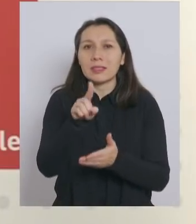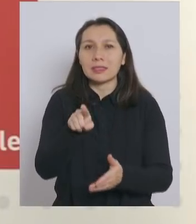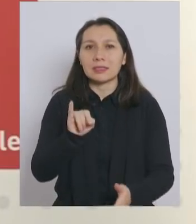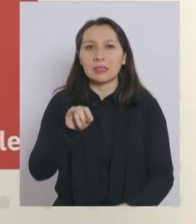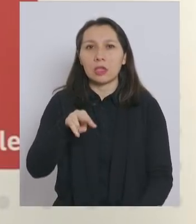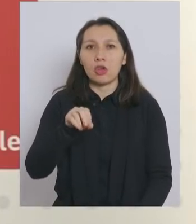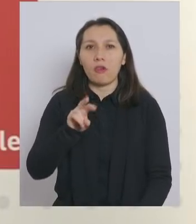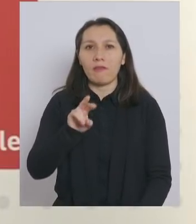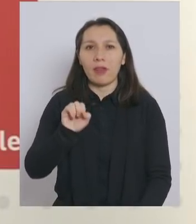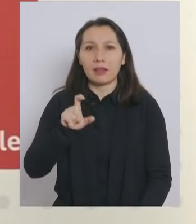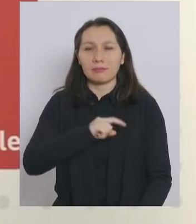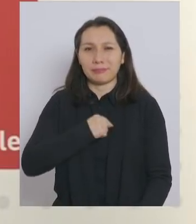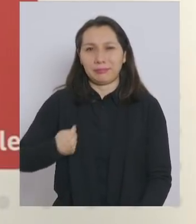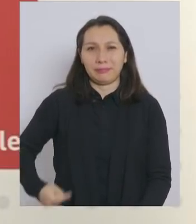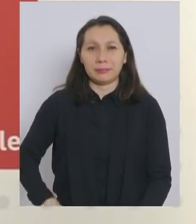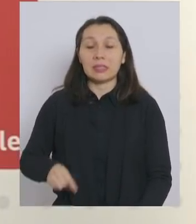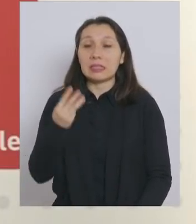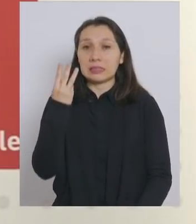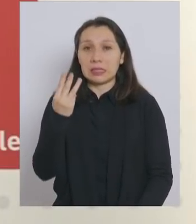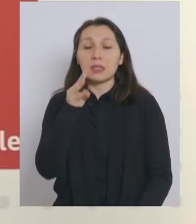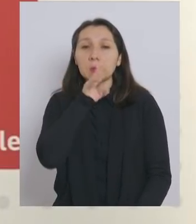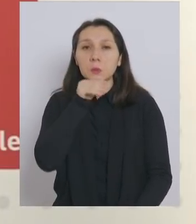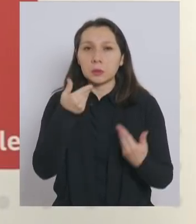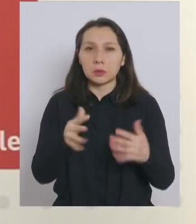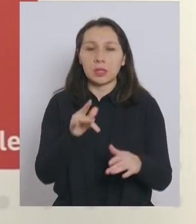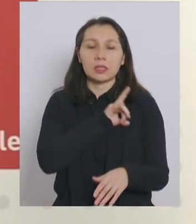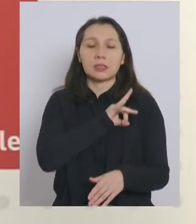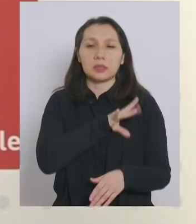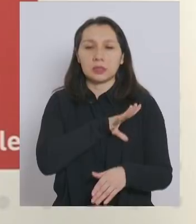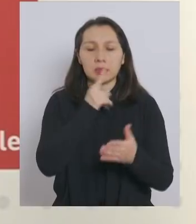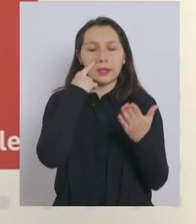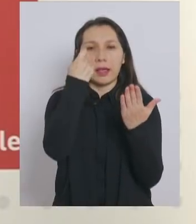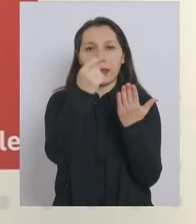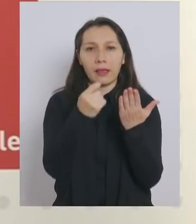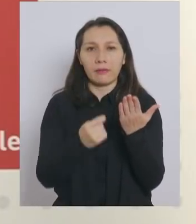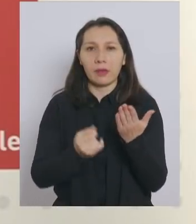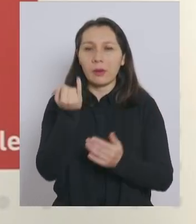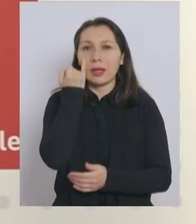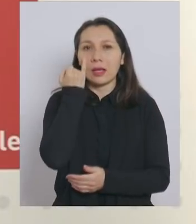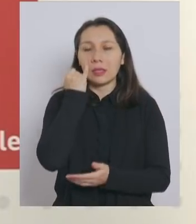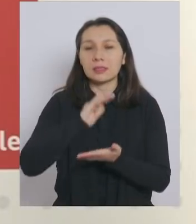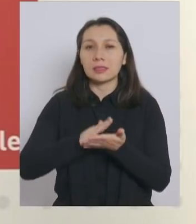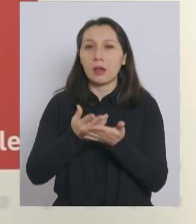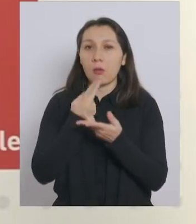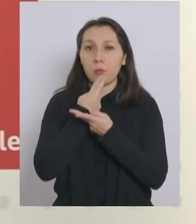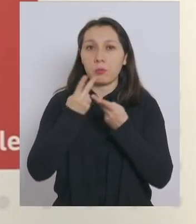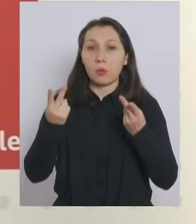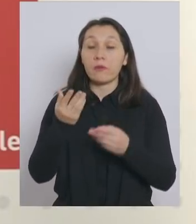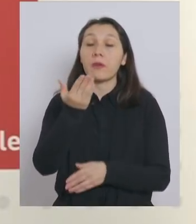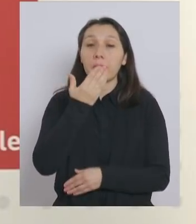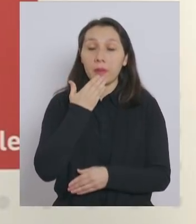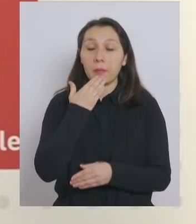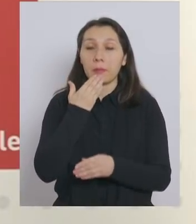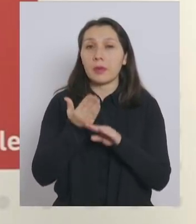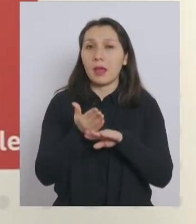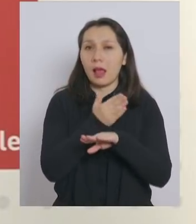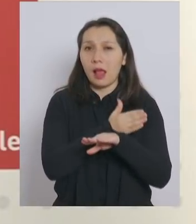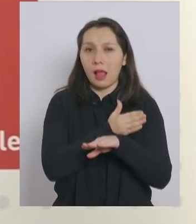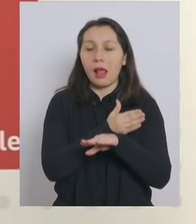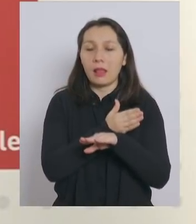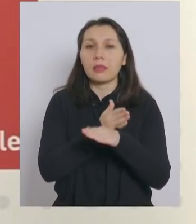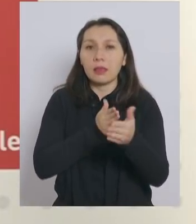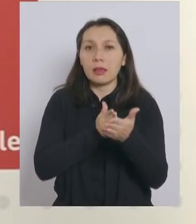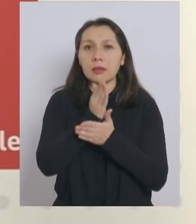estas vacunas se utilizan hoy en Chile y han sido evaluadas por el ISP incluso antes de entrar